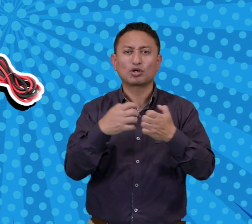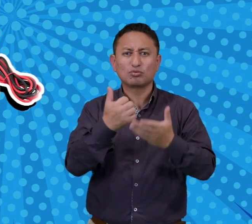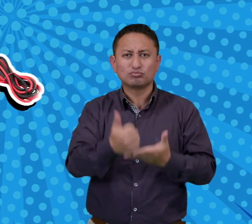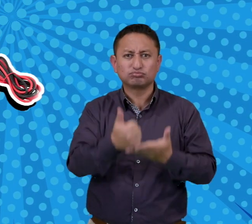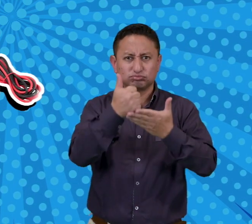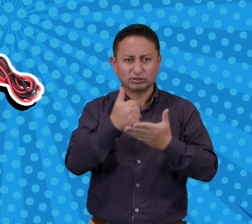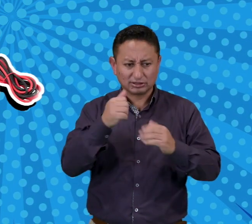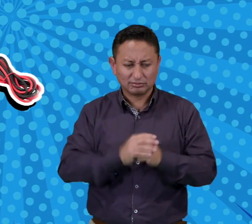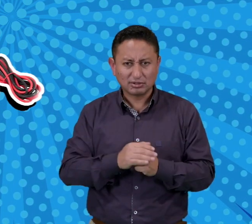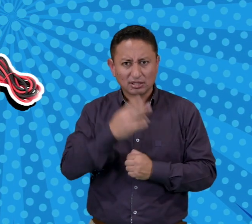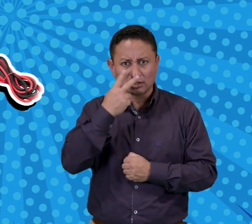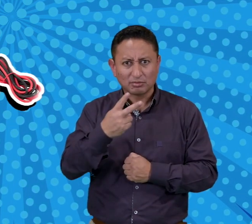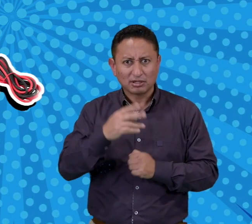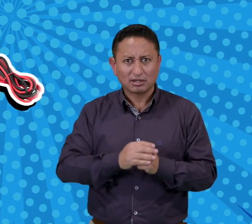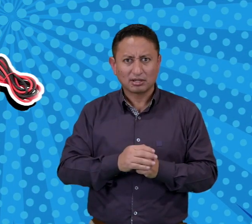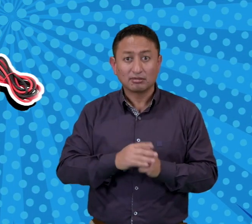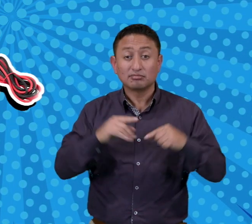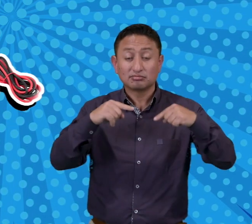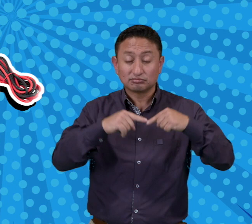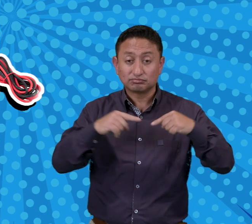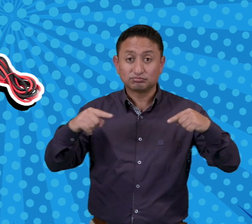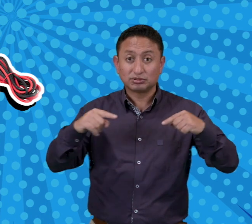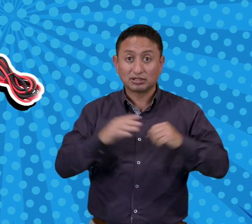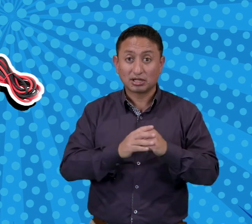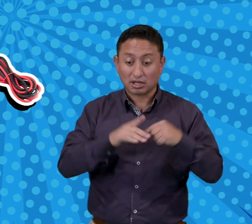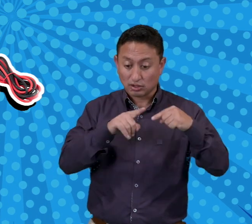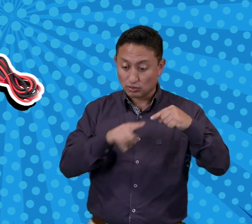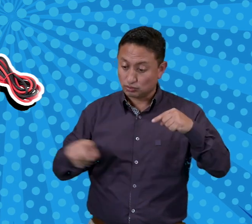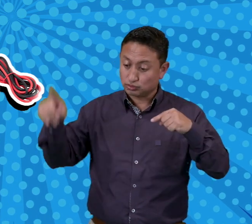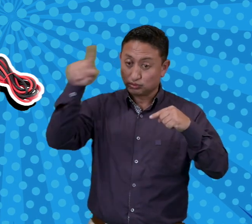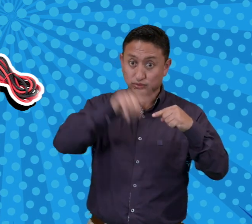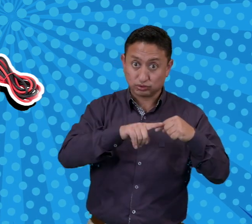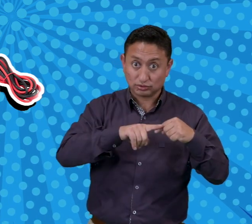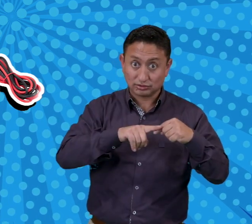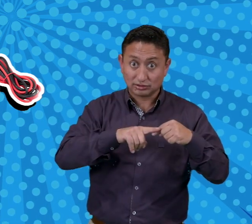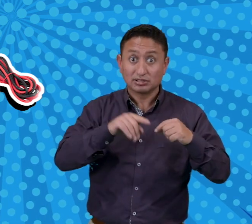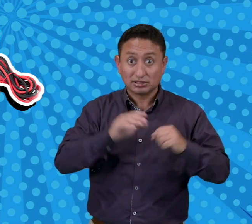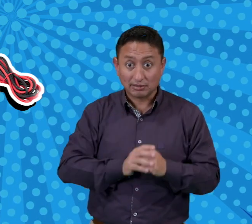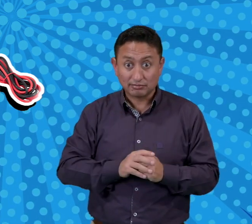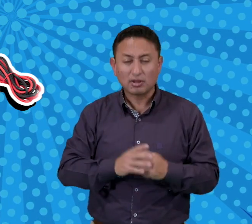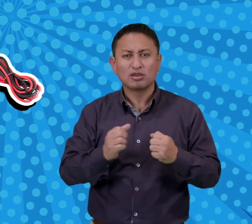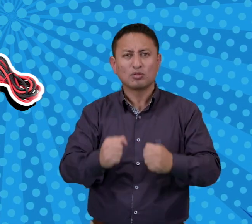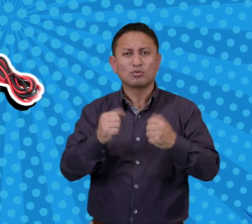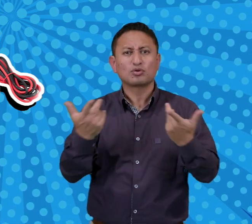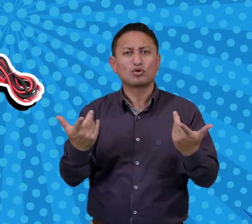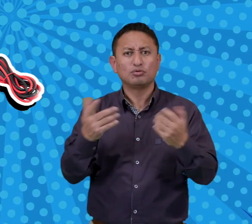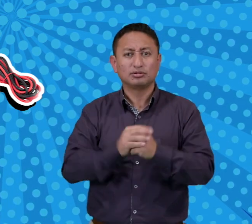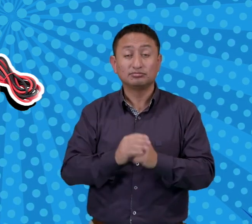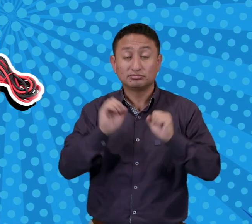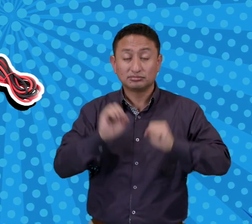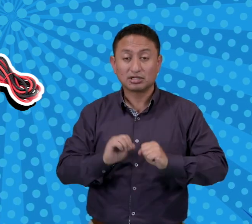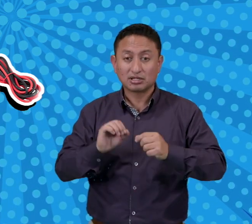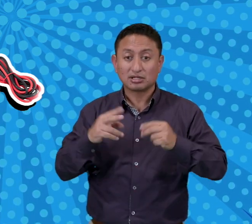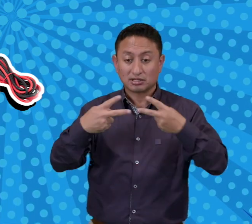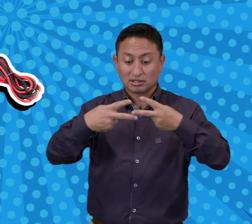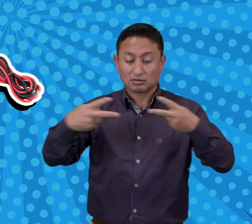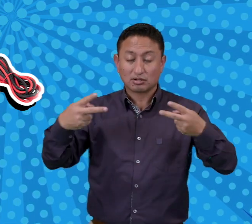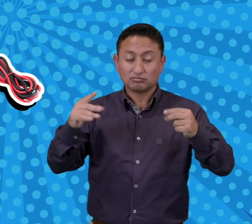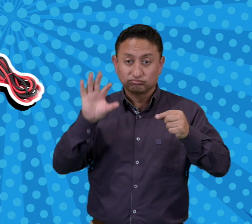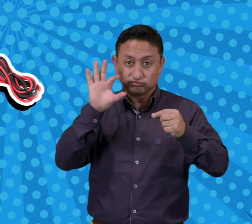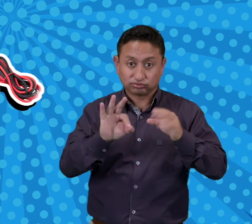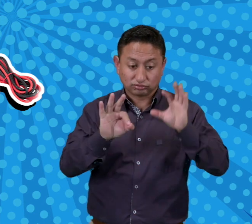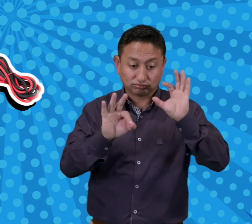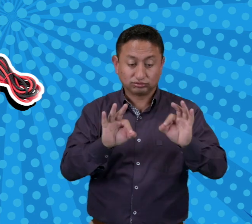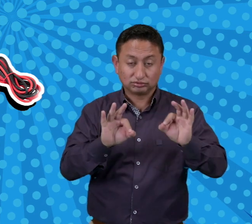medida que nos ayuda a visualizar la corriente que circula en un circuito eléctrico. La conexión del amperímetro se lo hace en serie al circuito, en